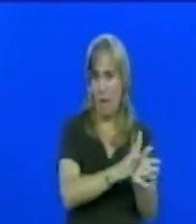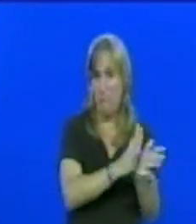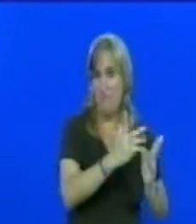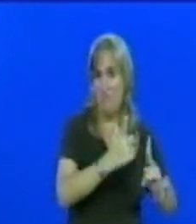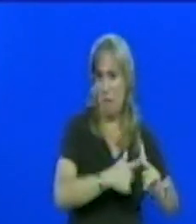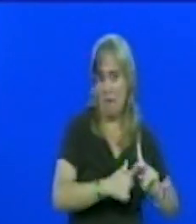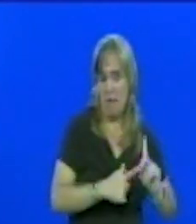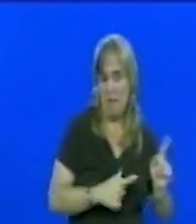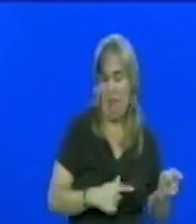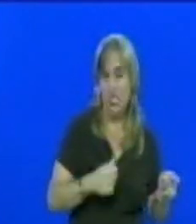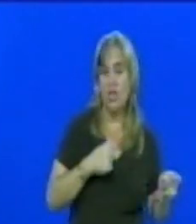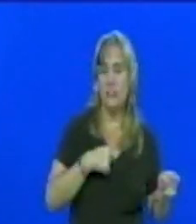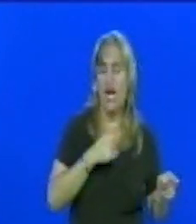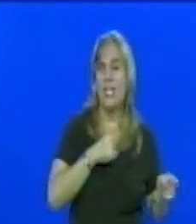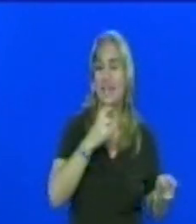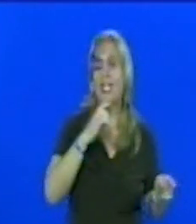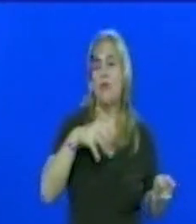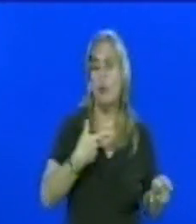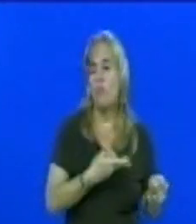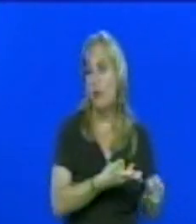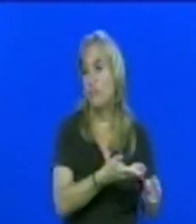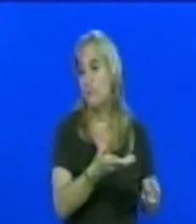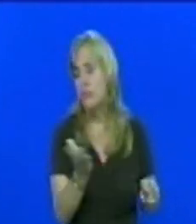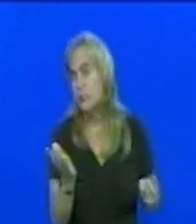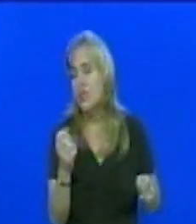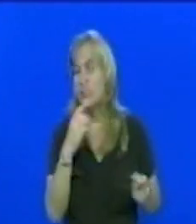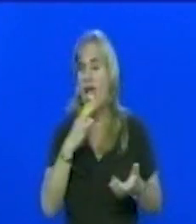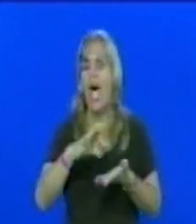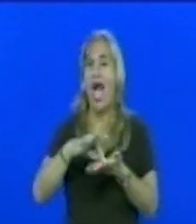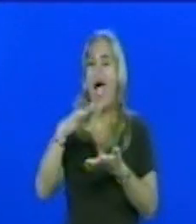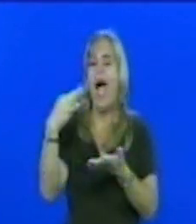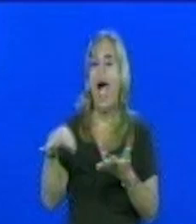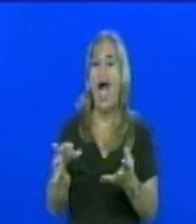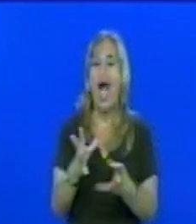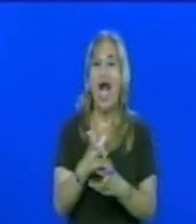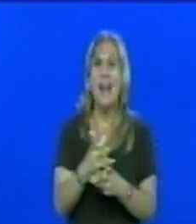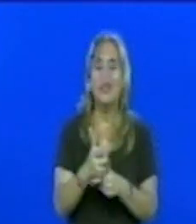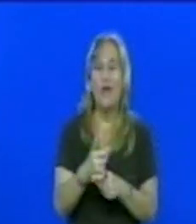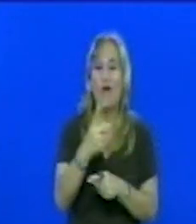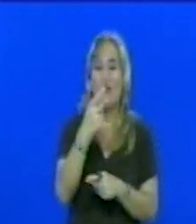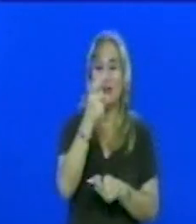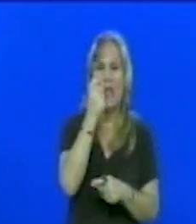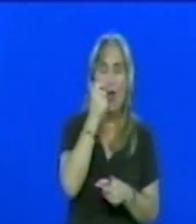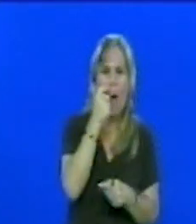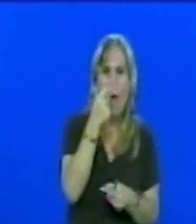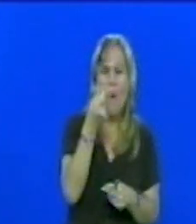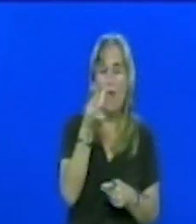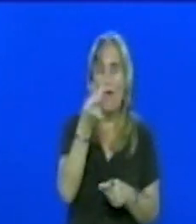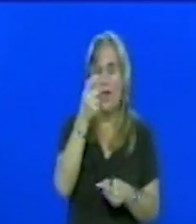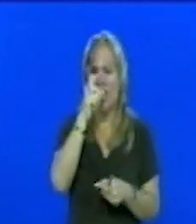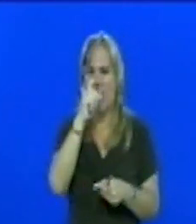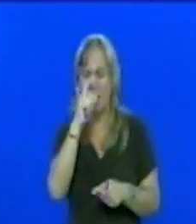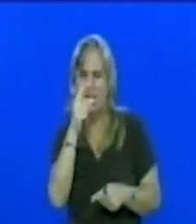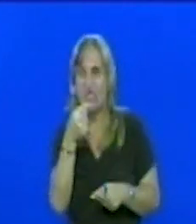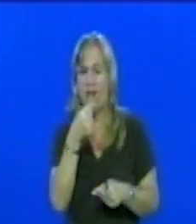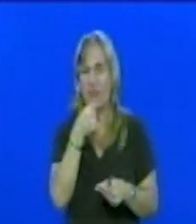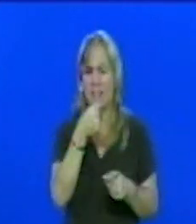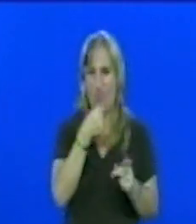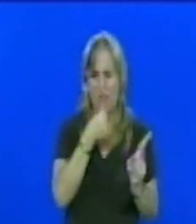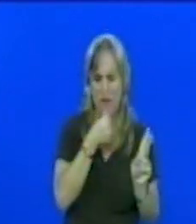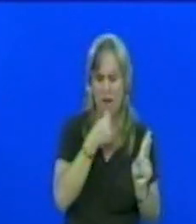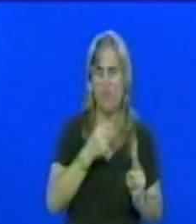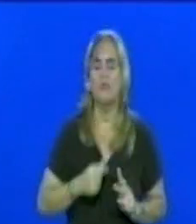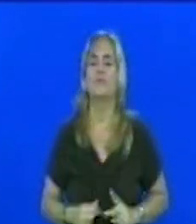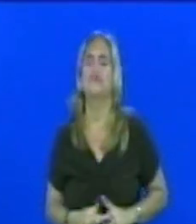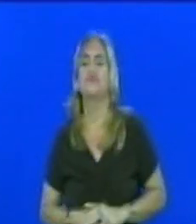nosotros queremos avanzar también con el el arroz del suplemento que lo tienen lo llevan los niños y los